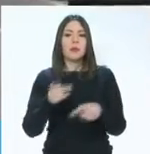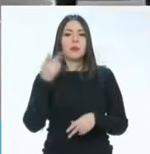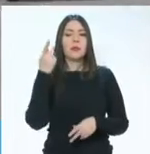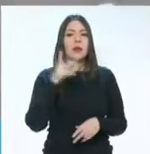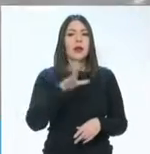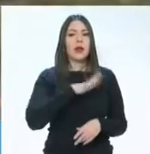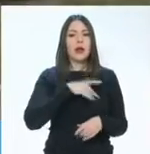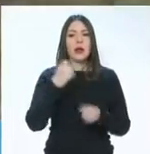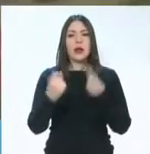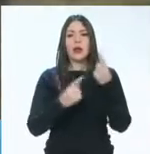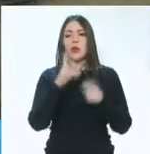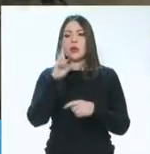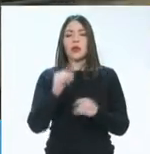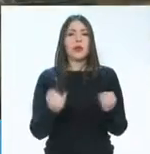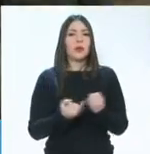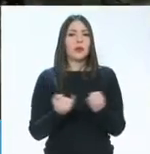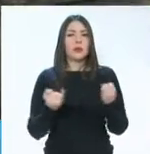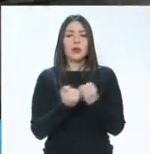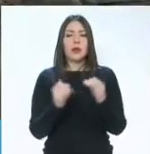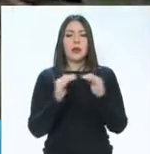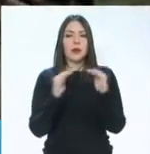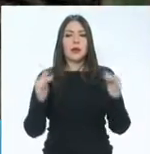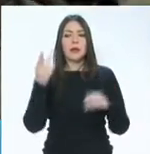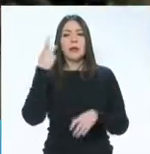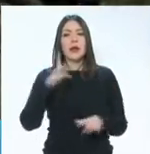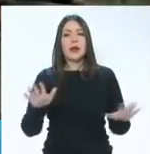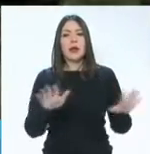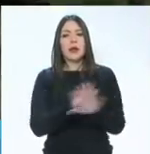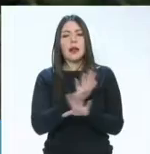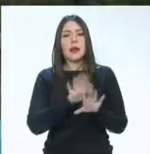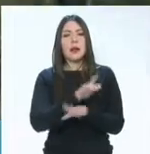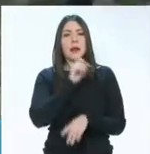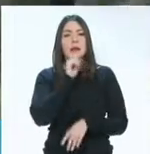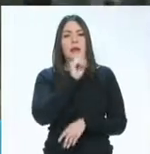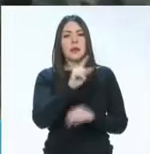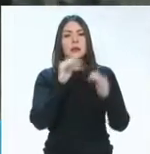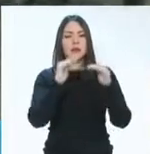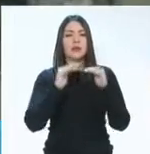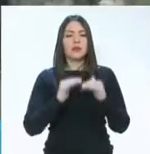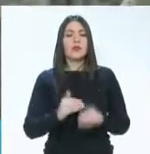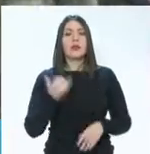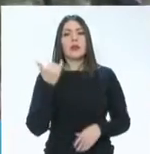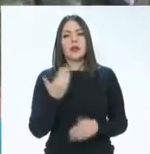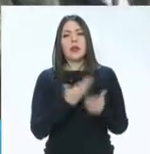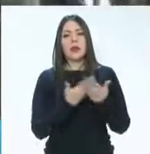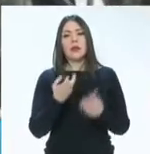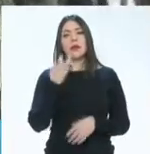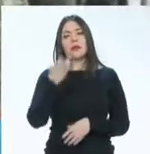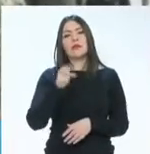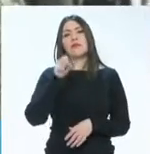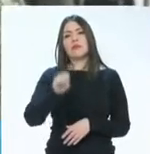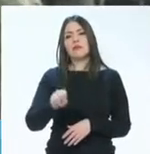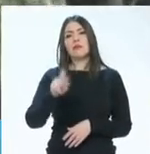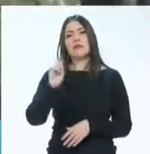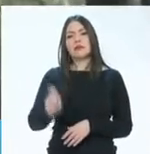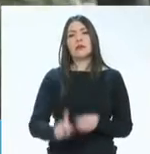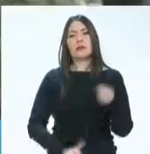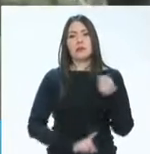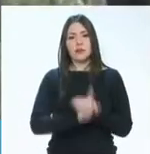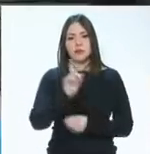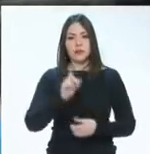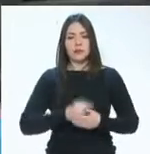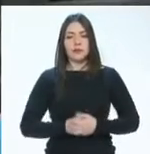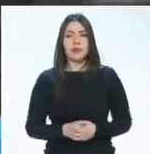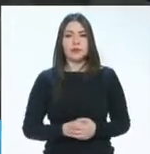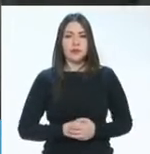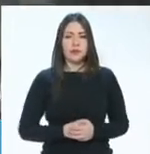interpretaciones que no son tales, sino que sustituyen al mismo texto, y esto sí es riesgoso. Doctor Yo creo que Carranca,